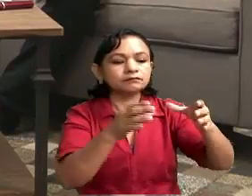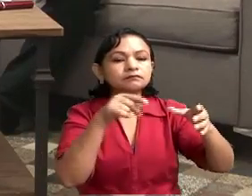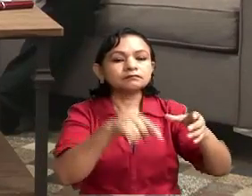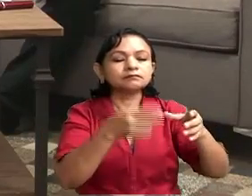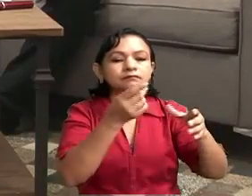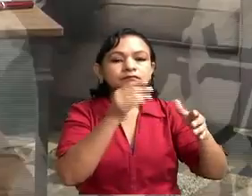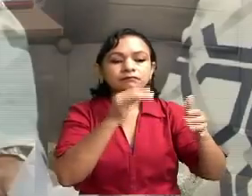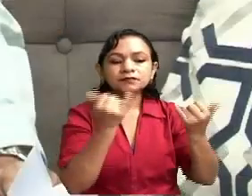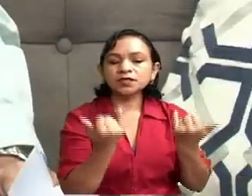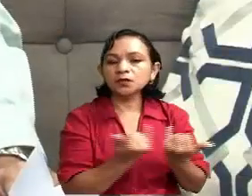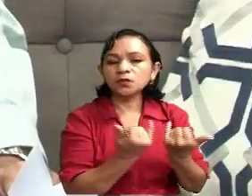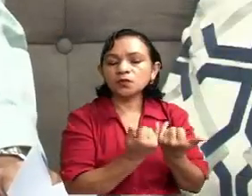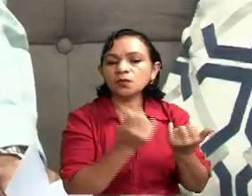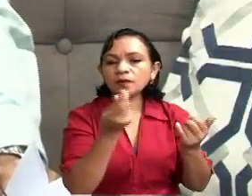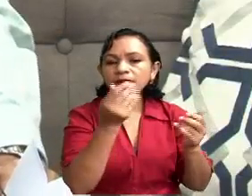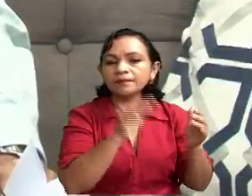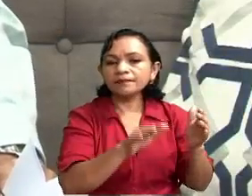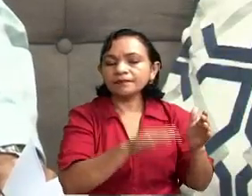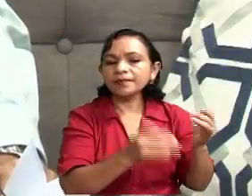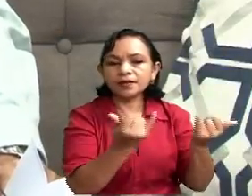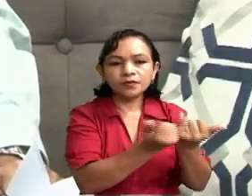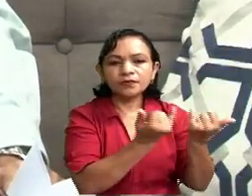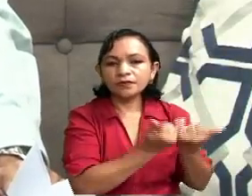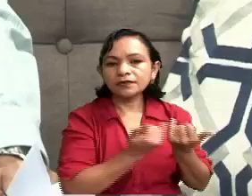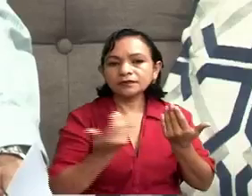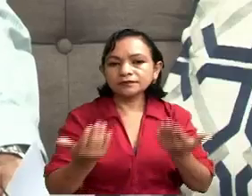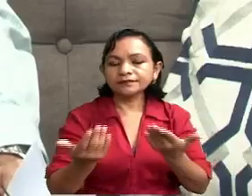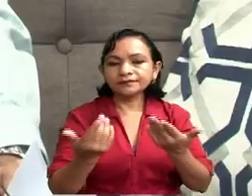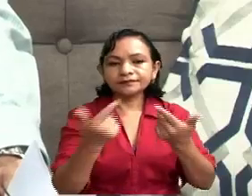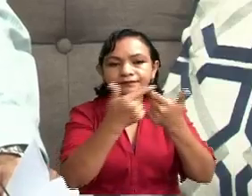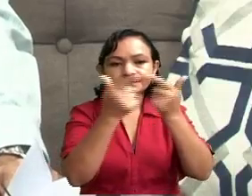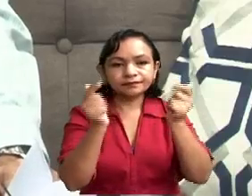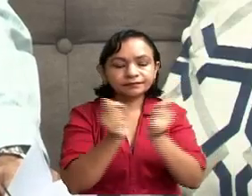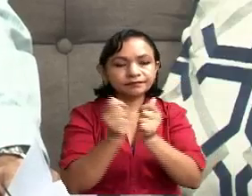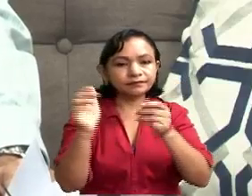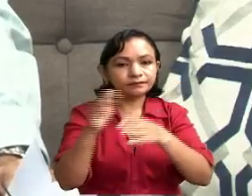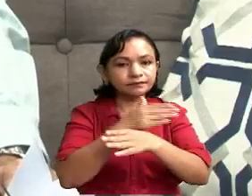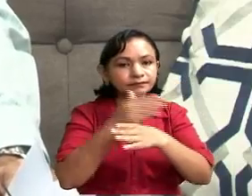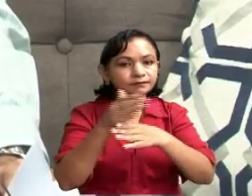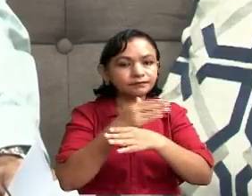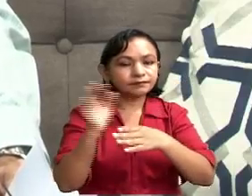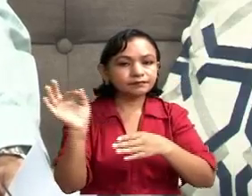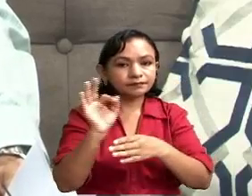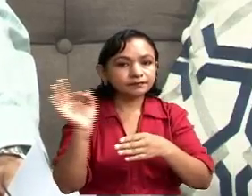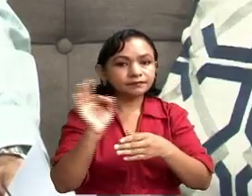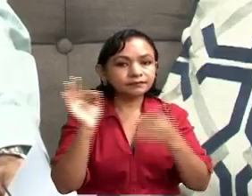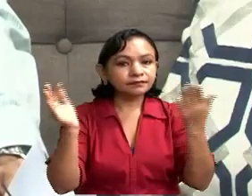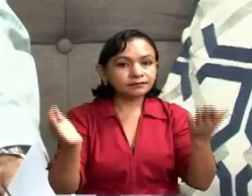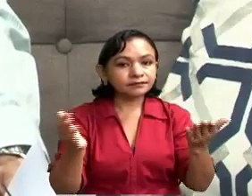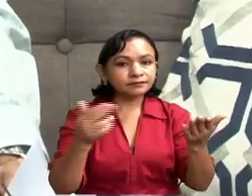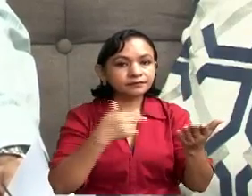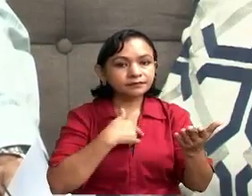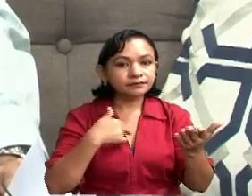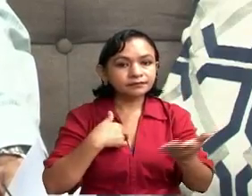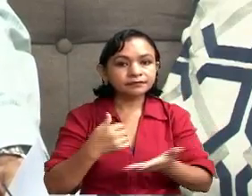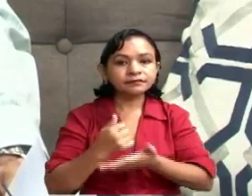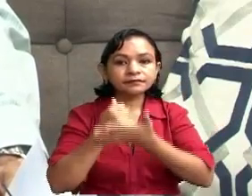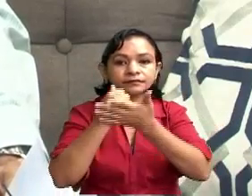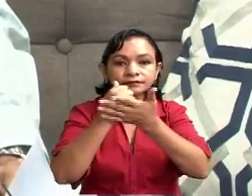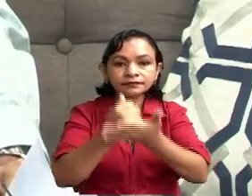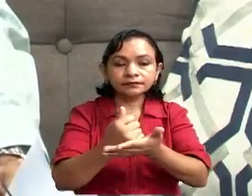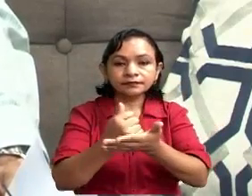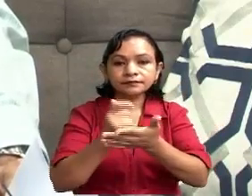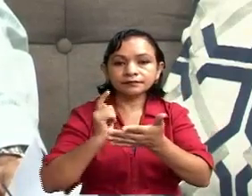precios y para estabilizar la economía. Entonces, un conjunto de medidas de ese tipo han contribuido